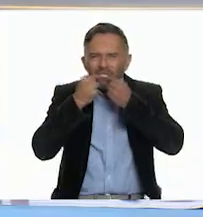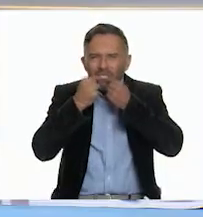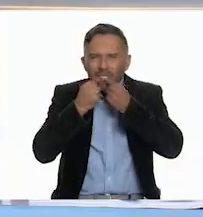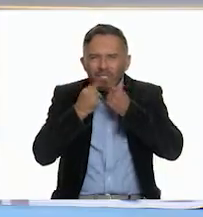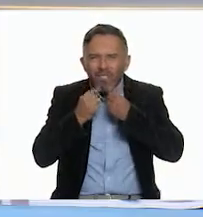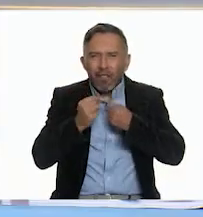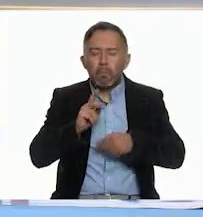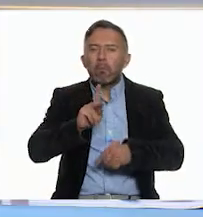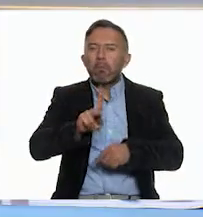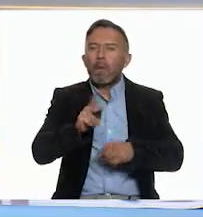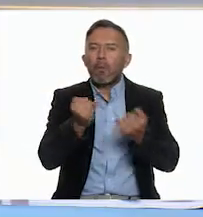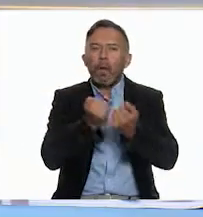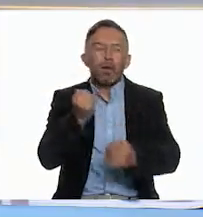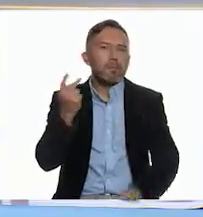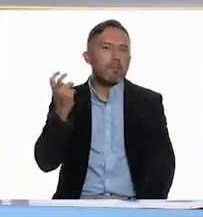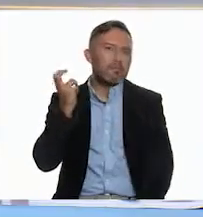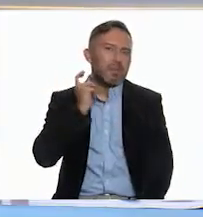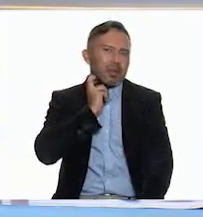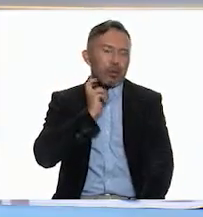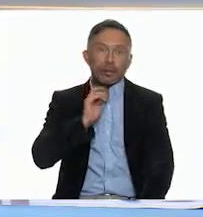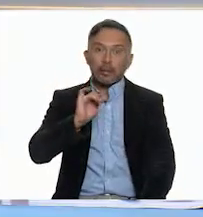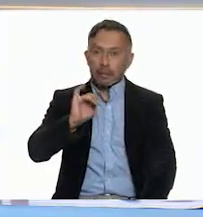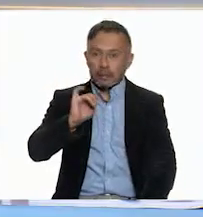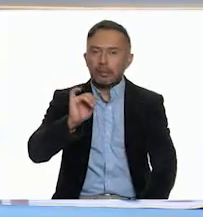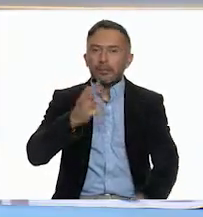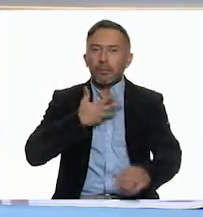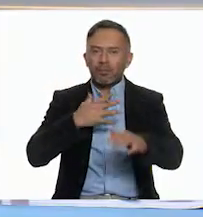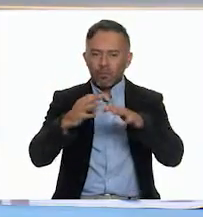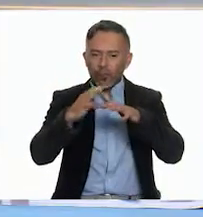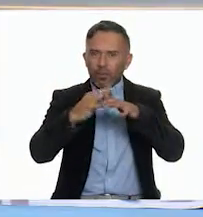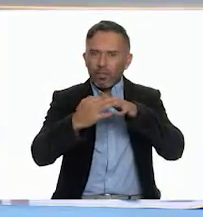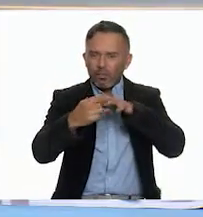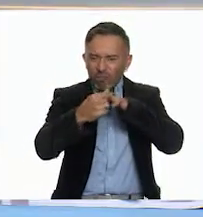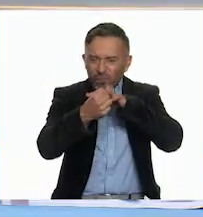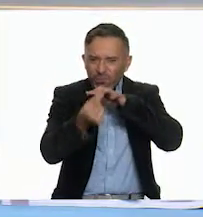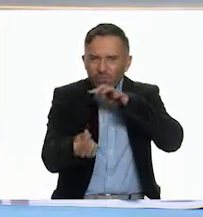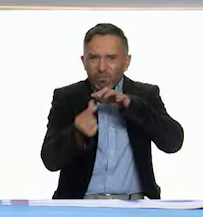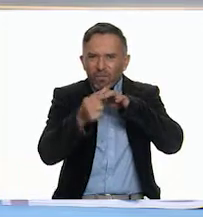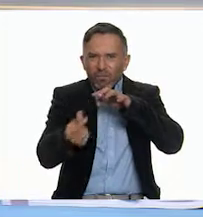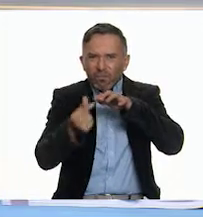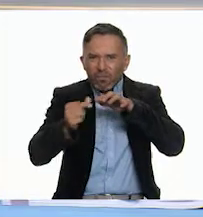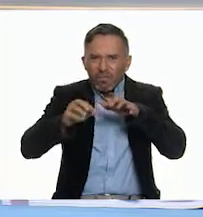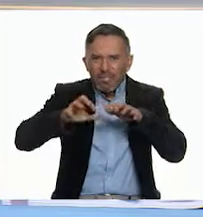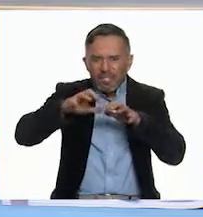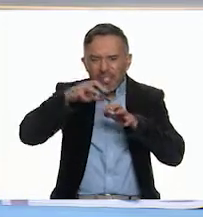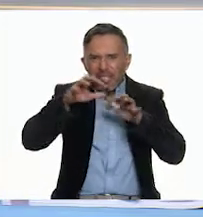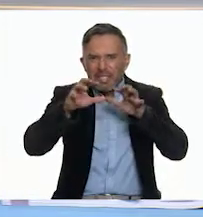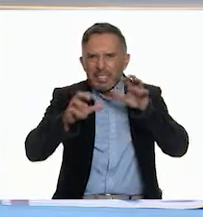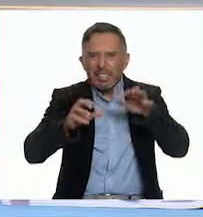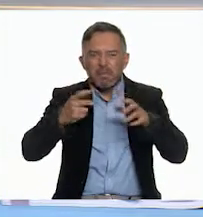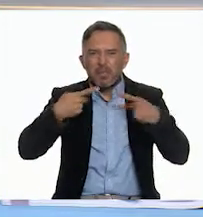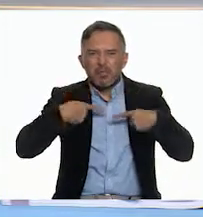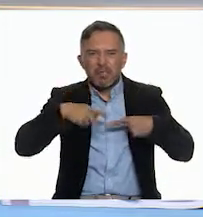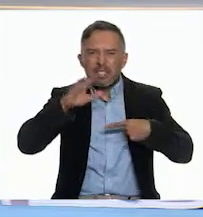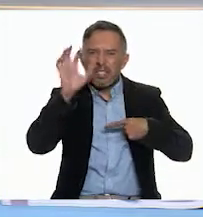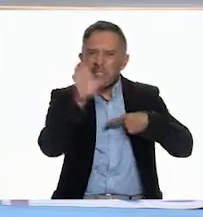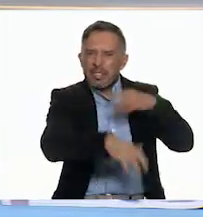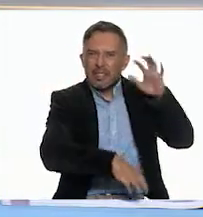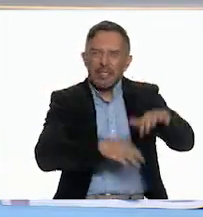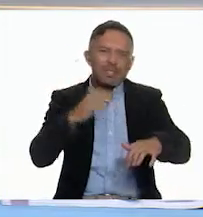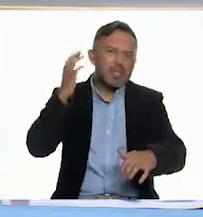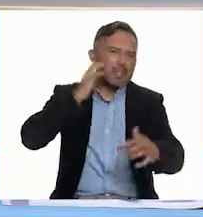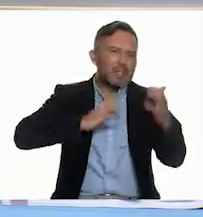tenía unas uñas horribles así para rasguñar a las personas. Y lo peor de todo es que maltrataba a